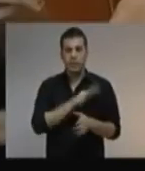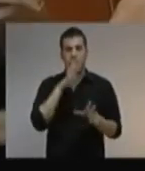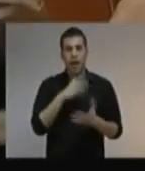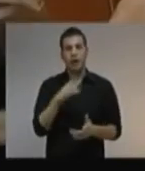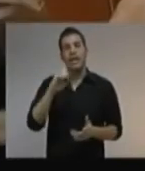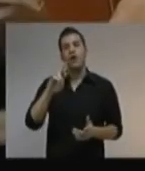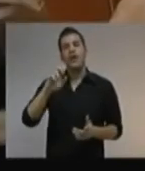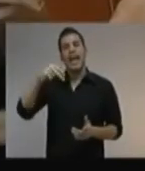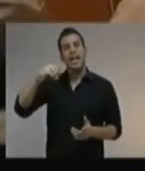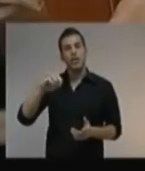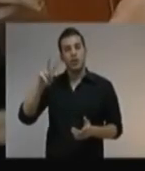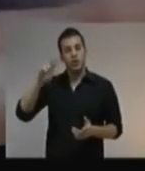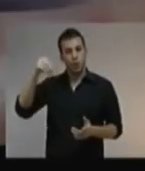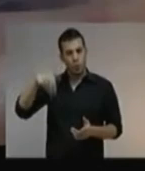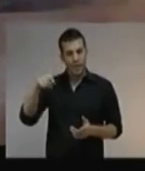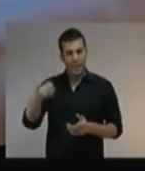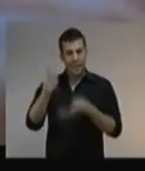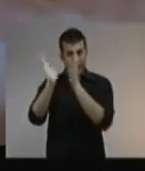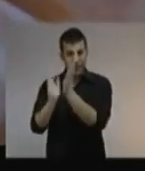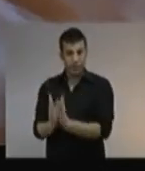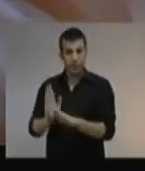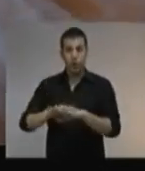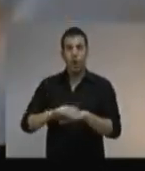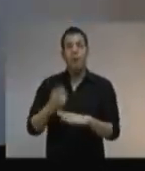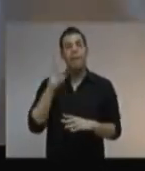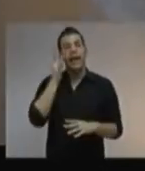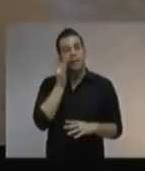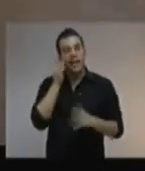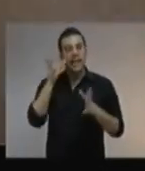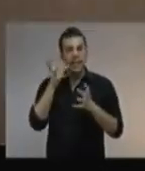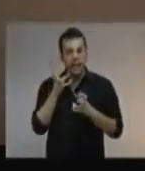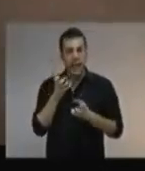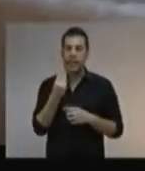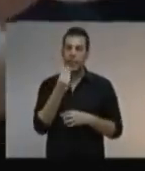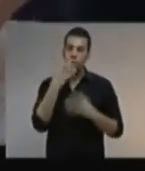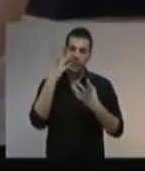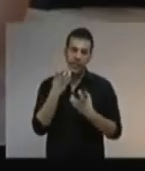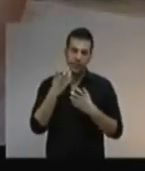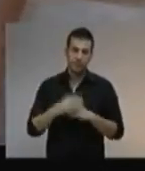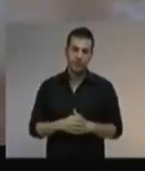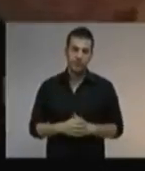Corallium, especialmente indicado para hidratar y nutrir la piel.